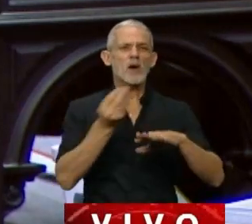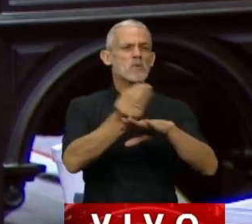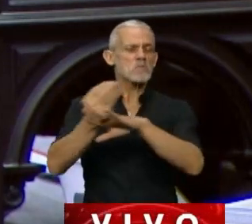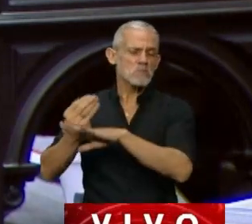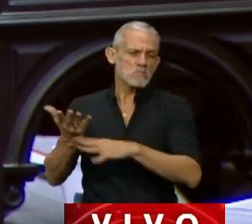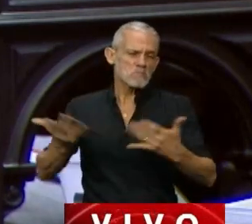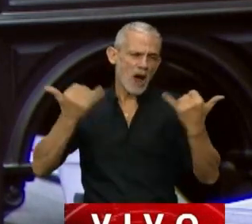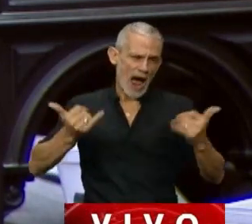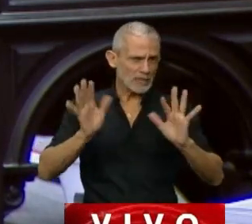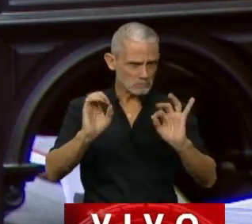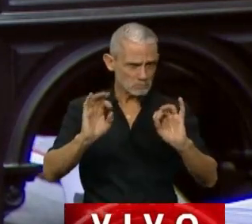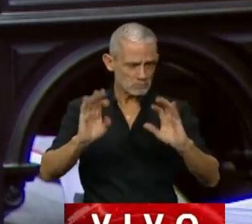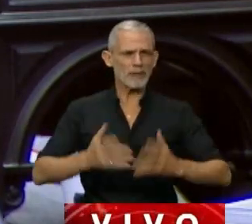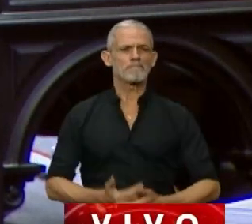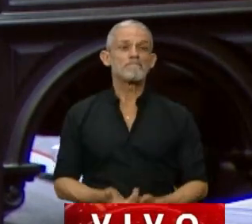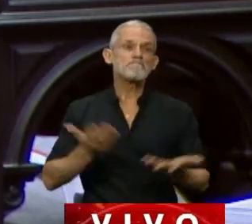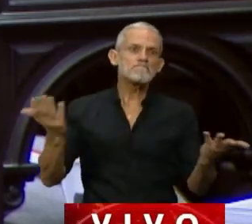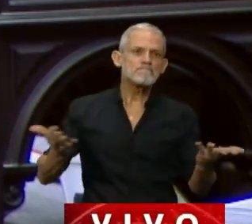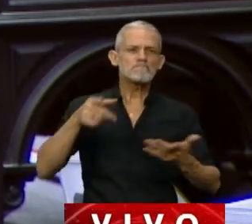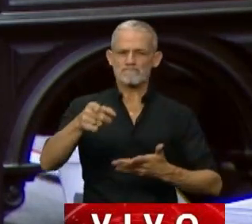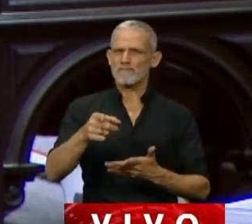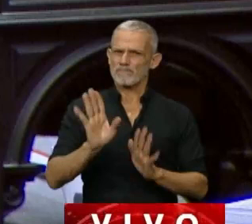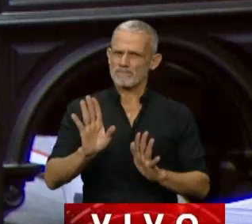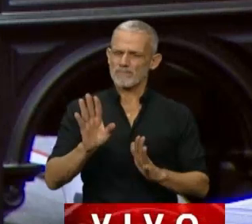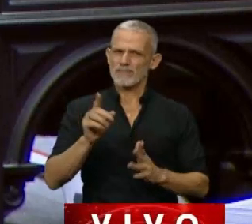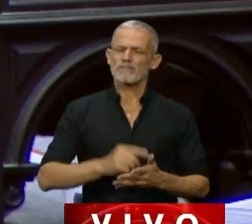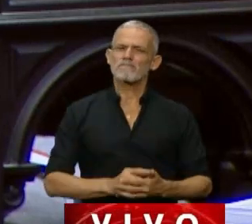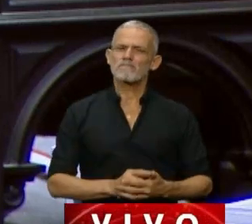cargos que existen. Ahora bien,